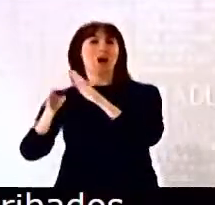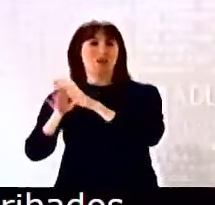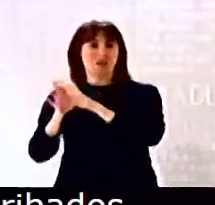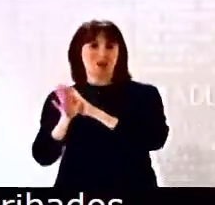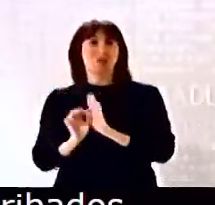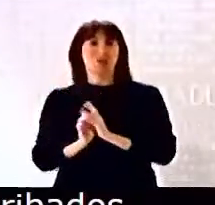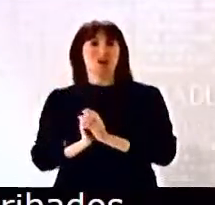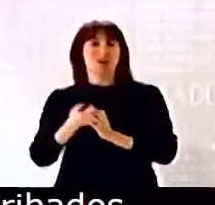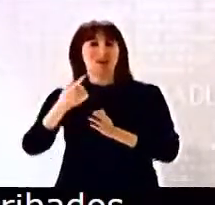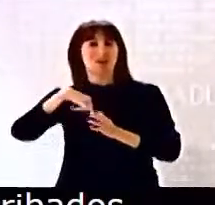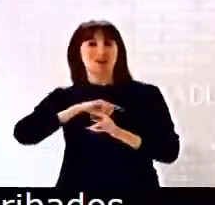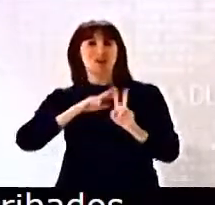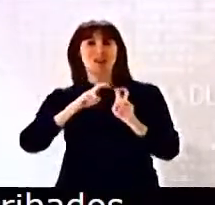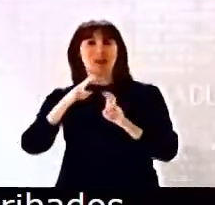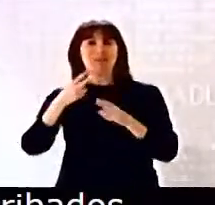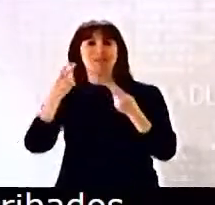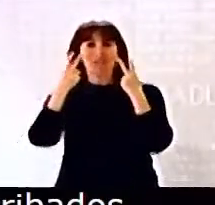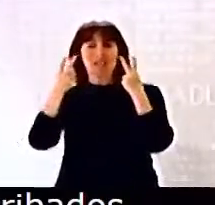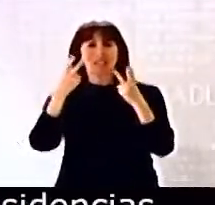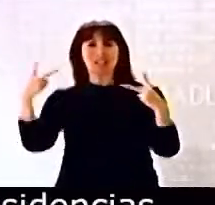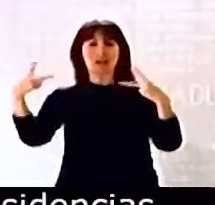Hemos eliminado las visitas.